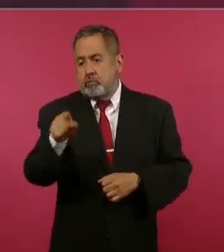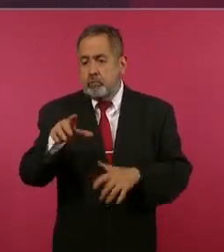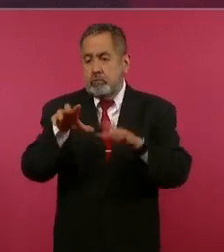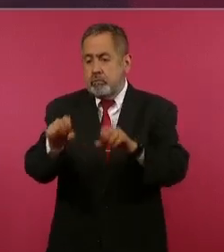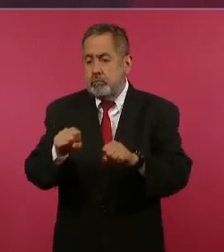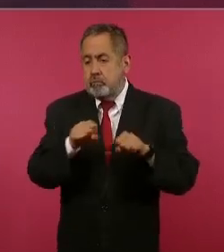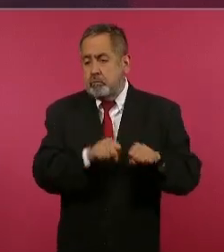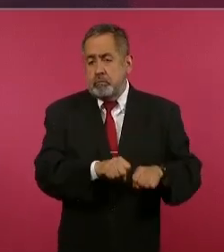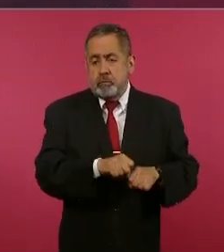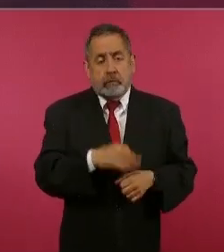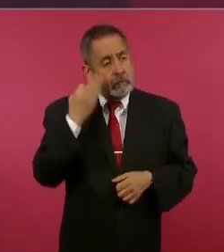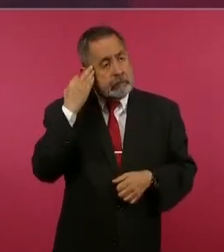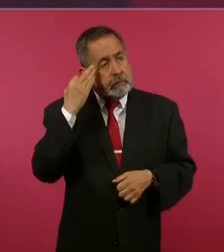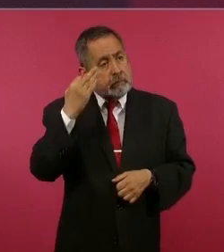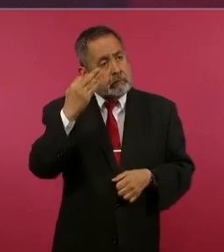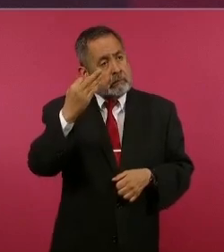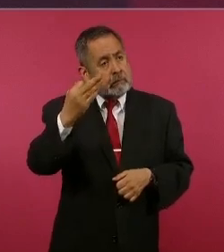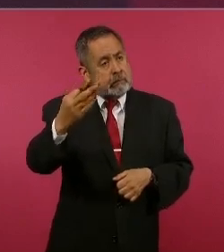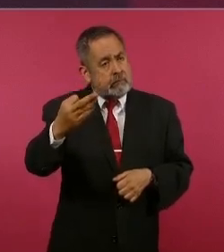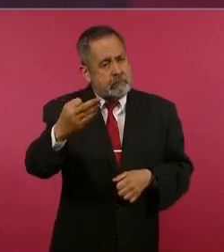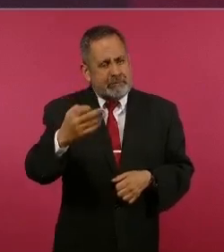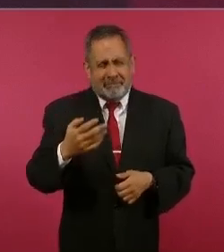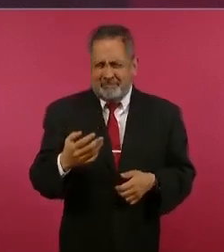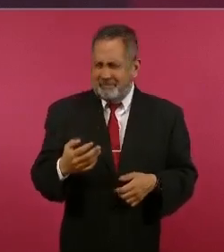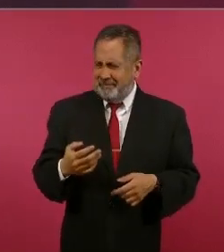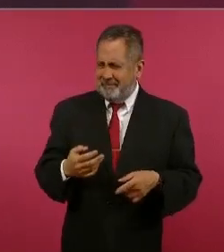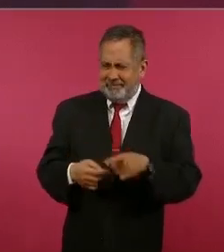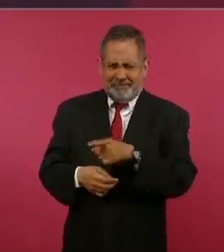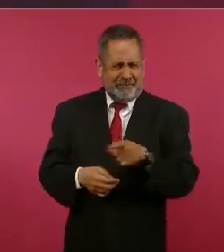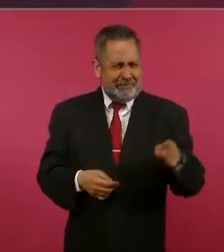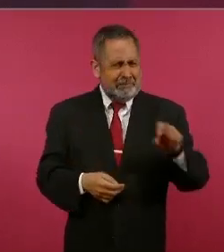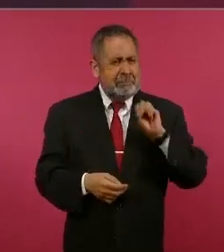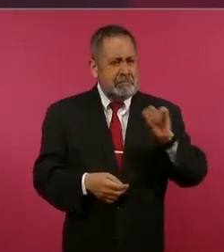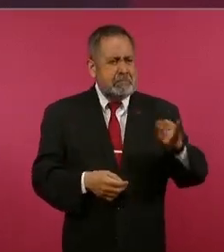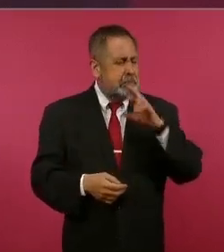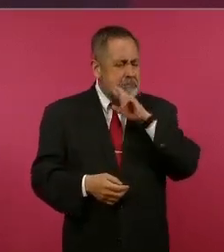otros casos, pues demuestra que